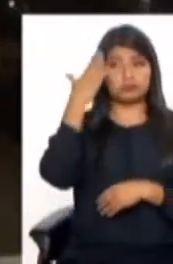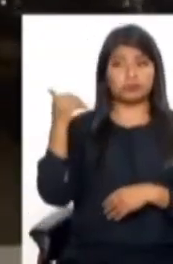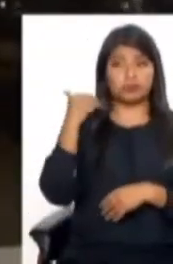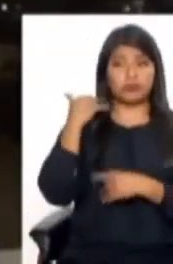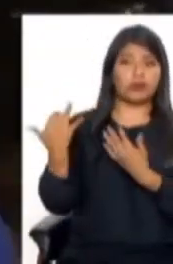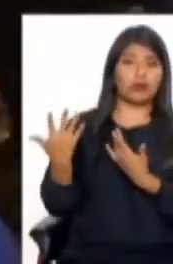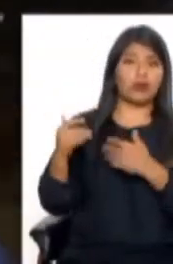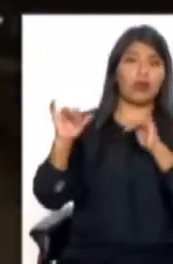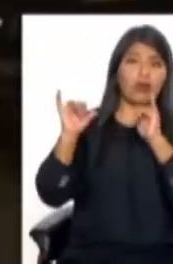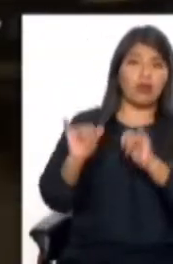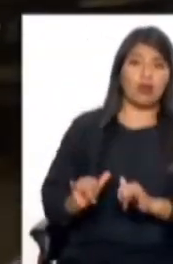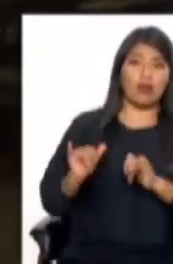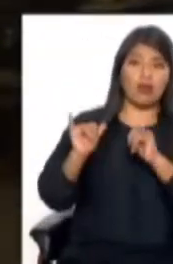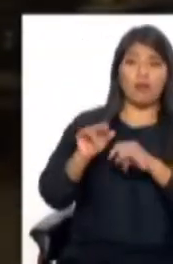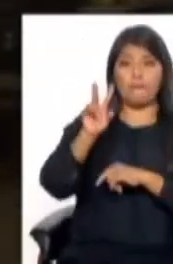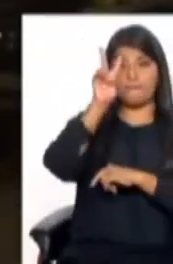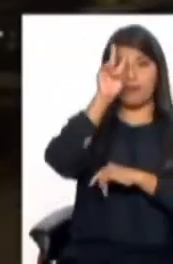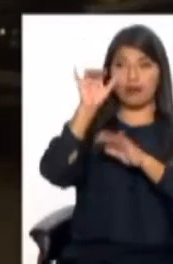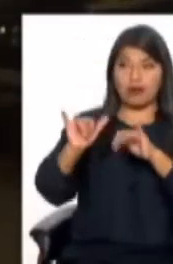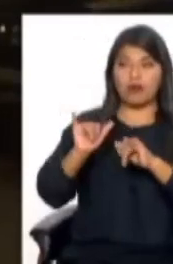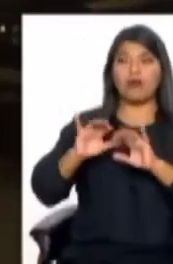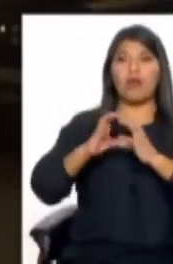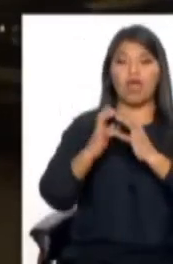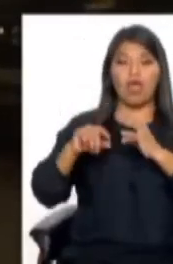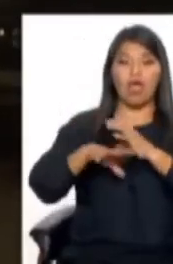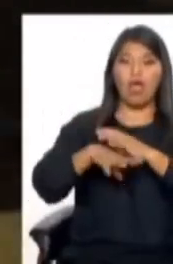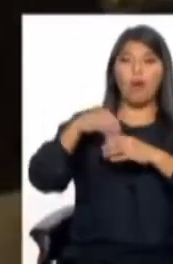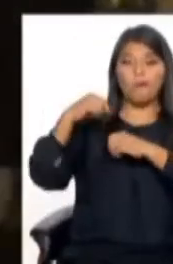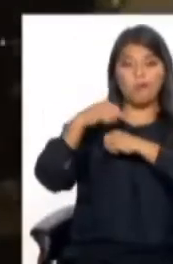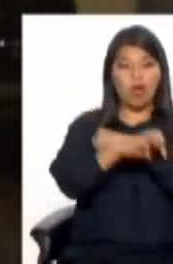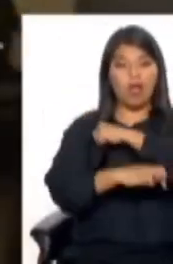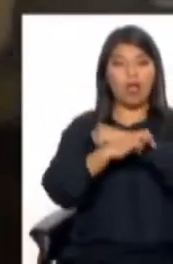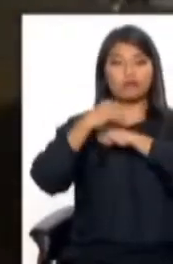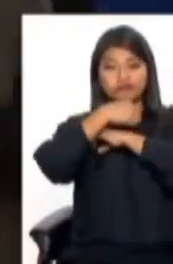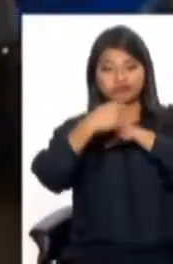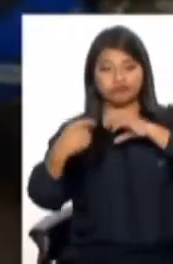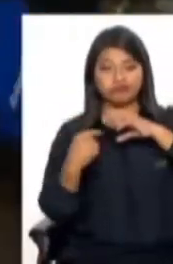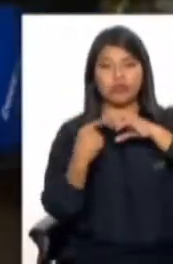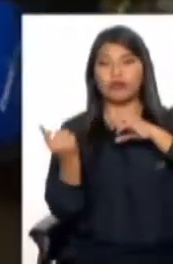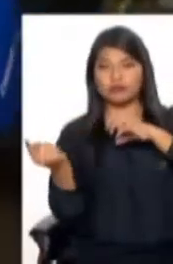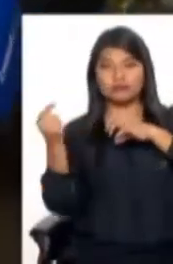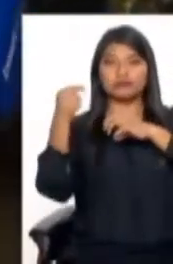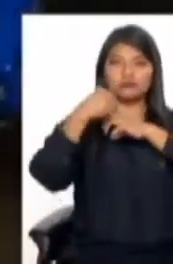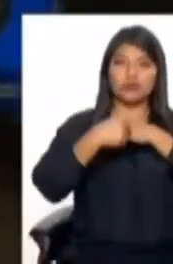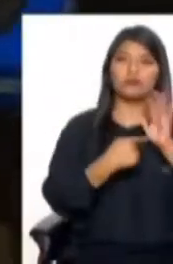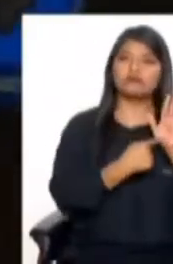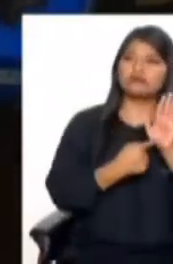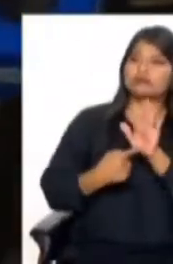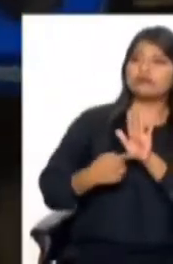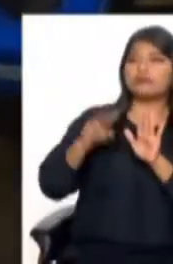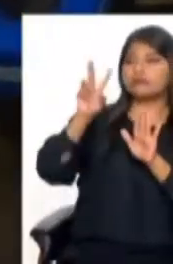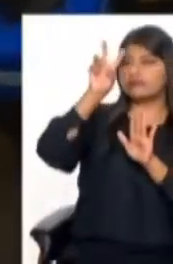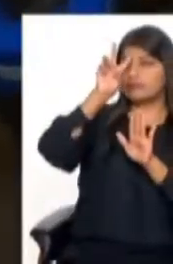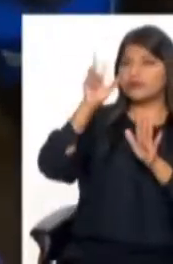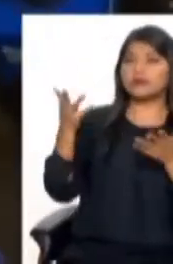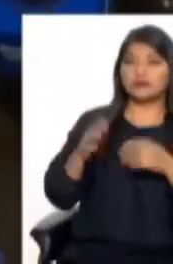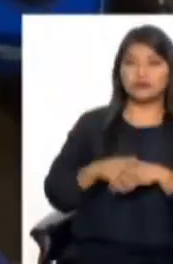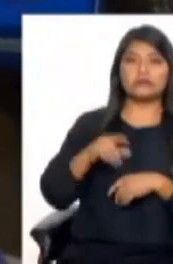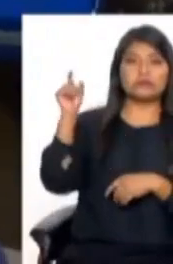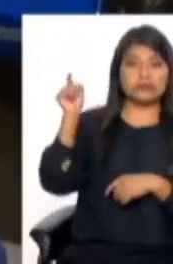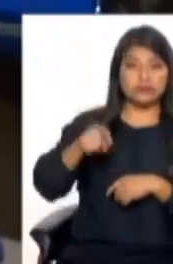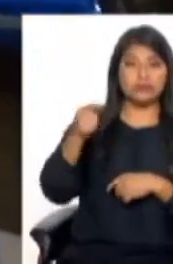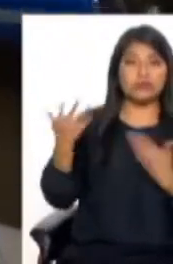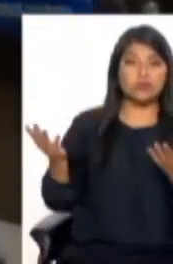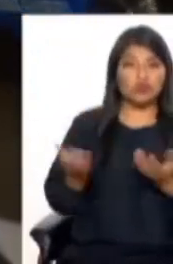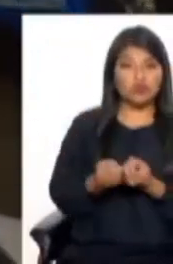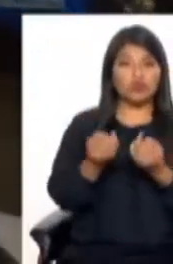al país, porque eso es lo que ella tiene que hacer en el exterior, sobre un tema además bastante importante, ¿no? Este no es un tema menor. El Perú, con una riqueza